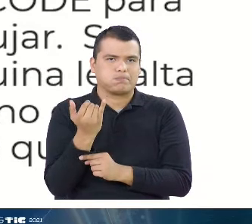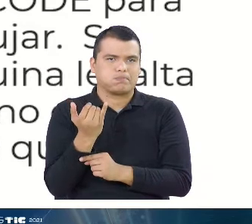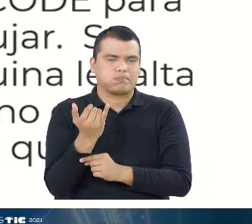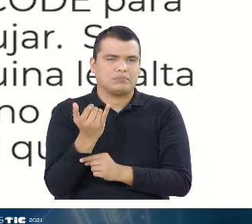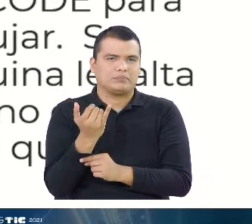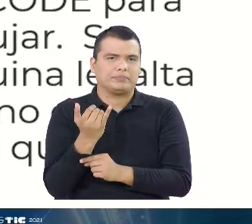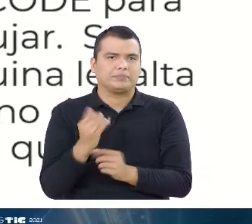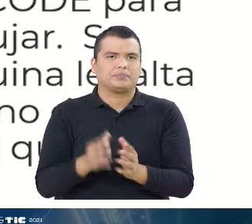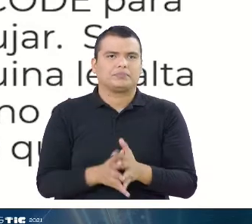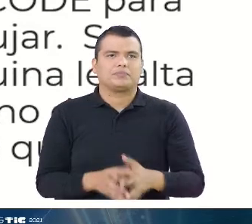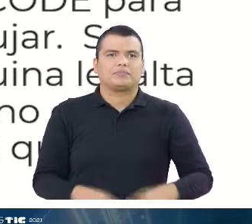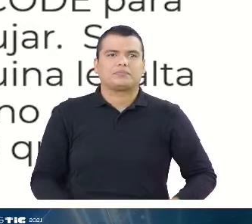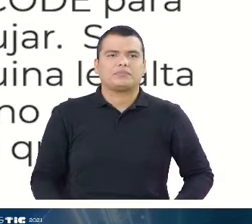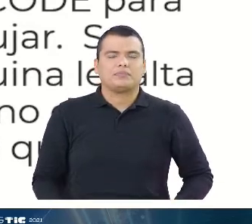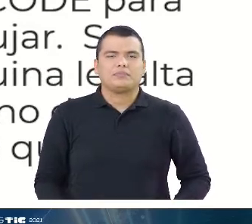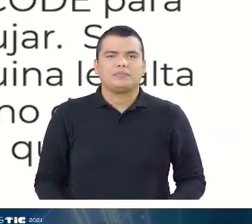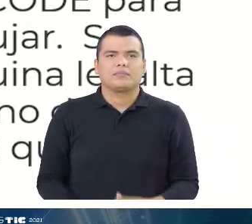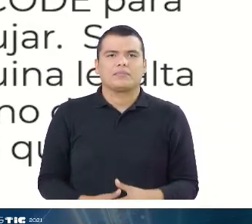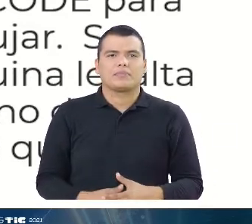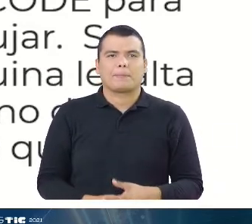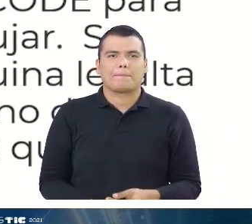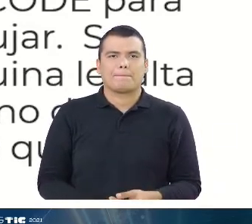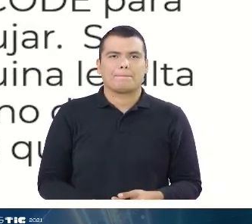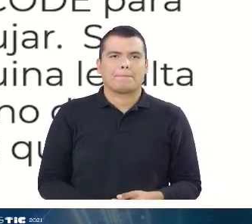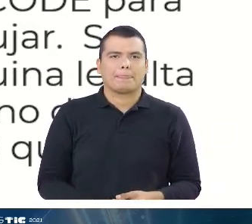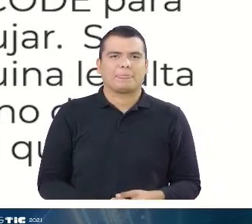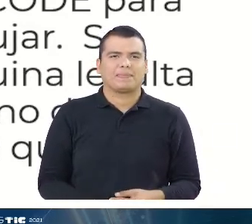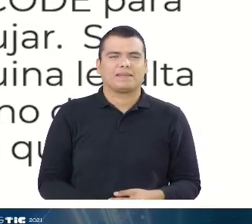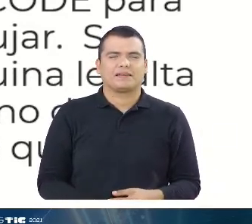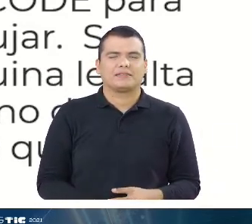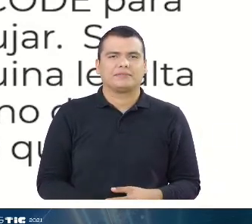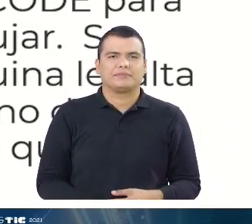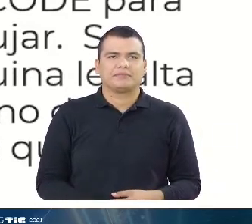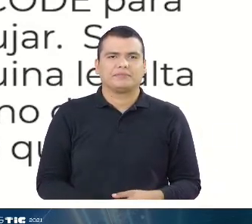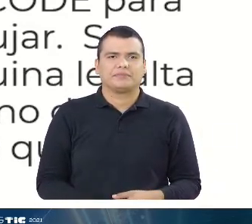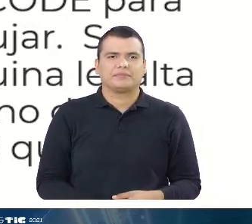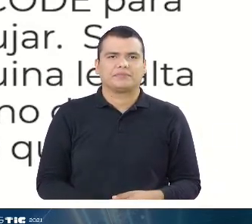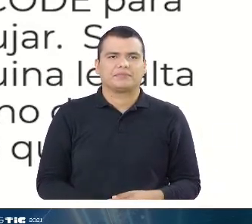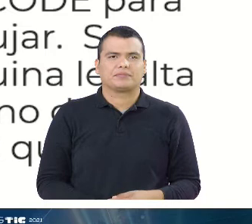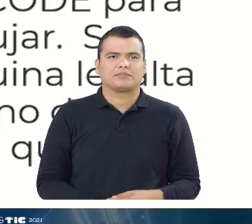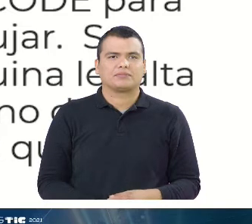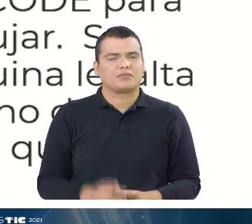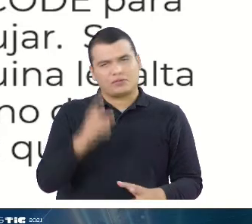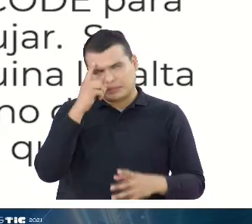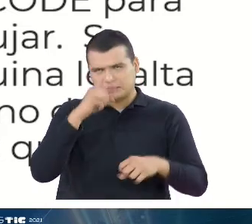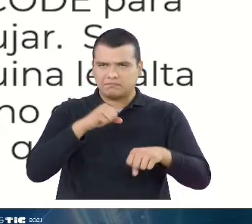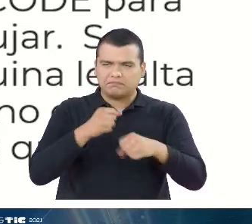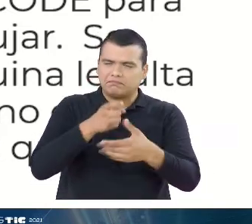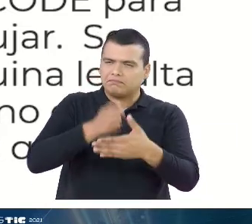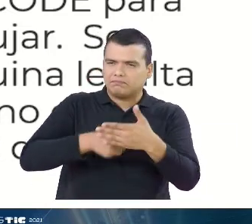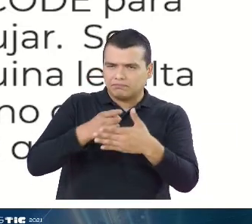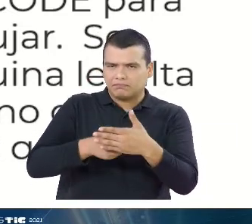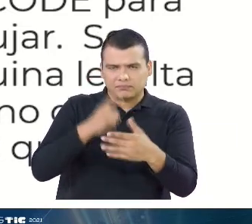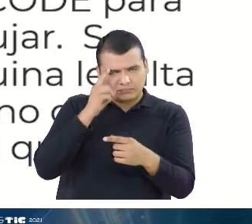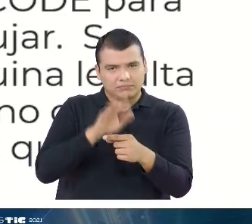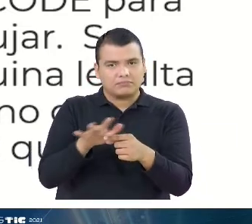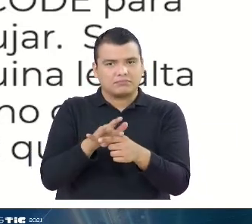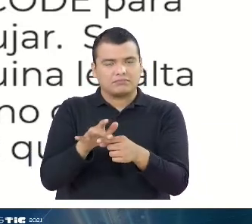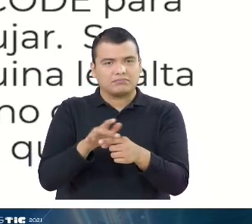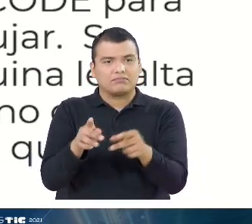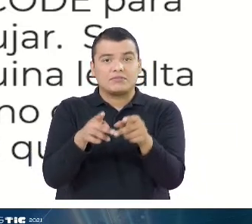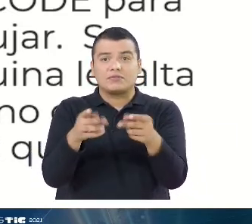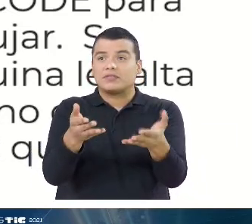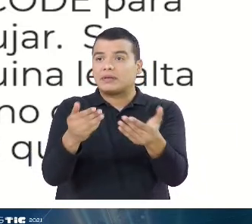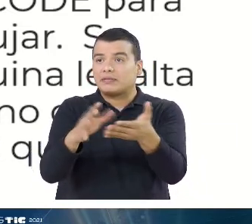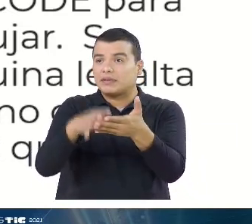Junior para la sede, que es Cali. Pero la idea es esa, seguir adelante y despertar la motivación en